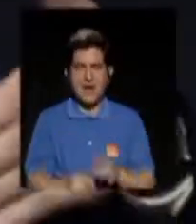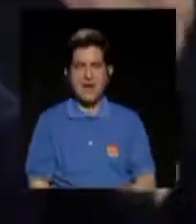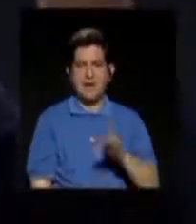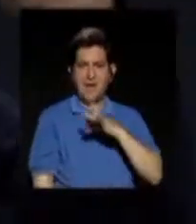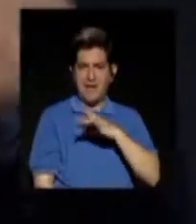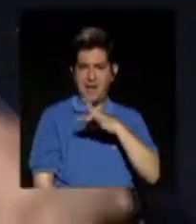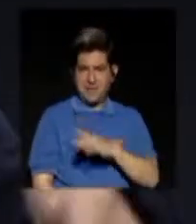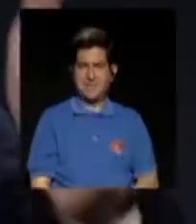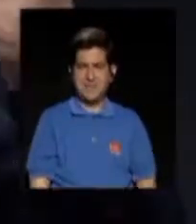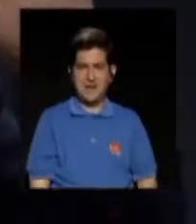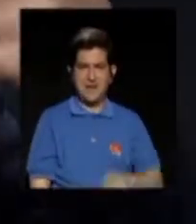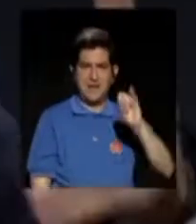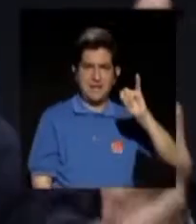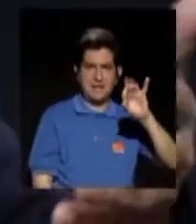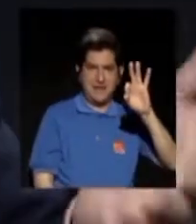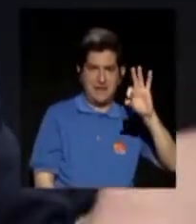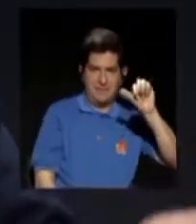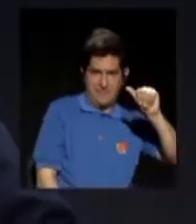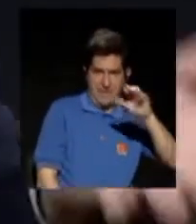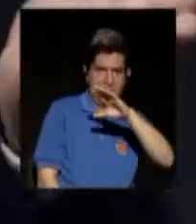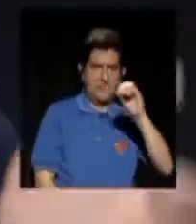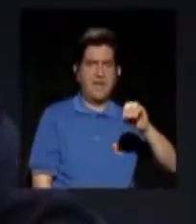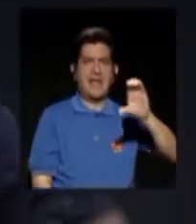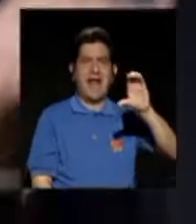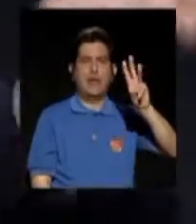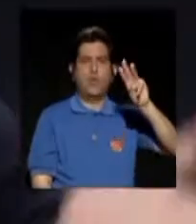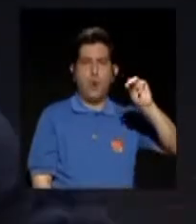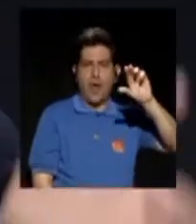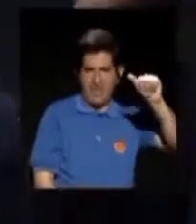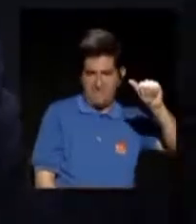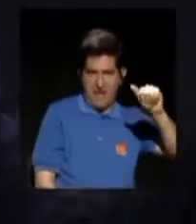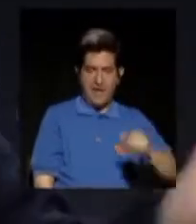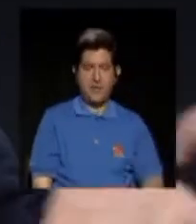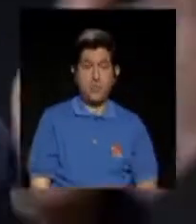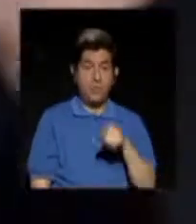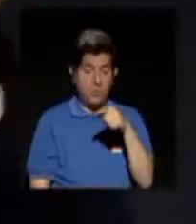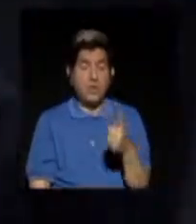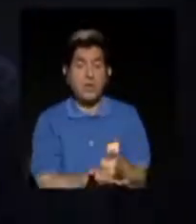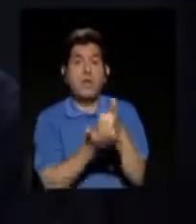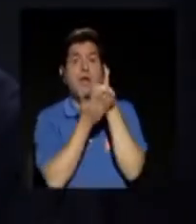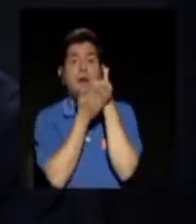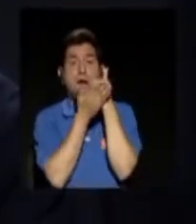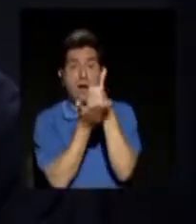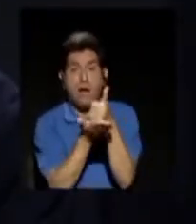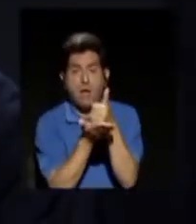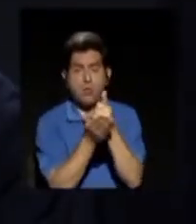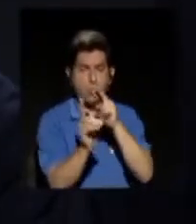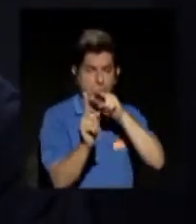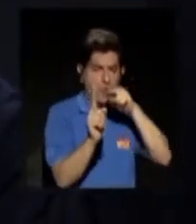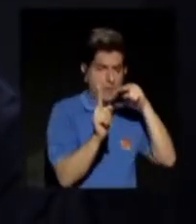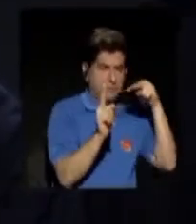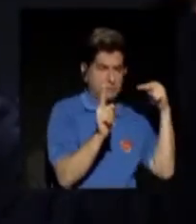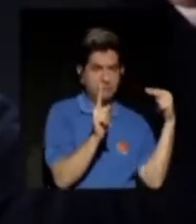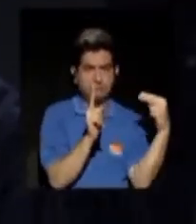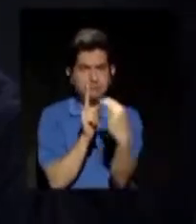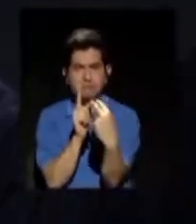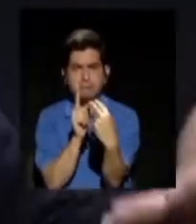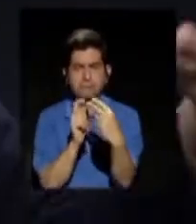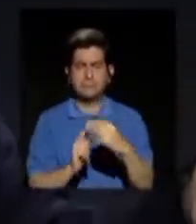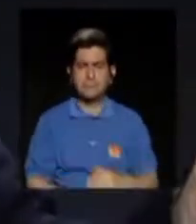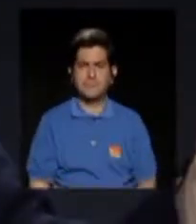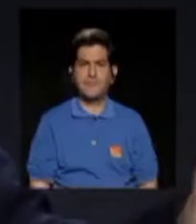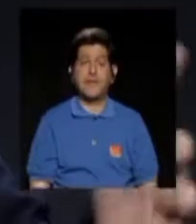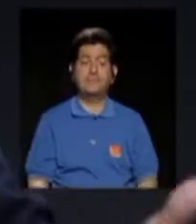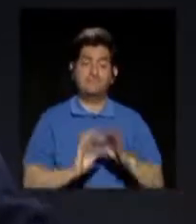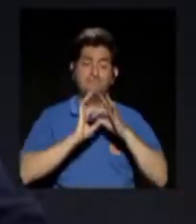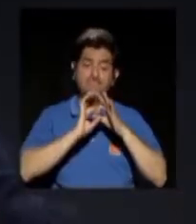buena parte de lo que ellos son y contribuyen y las visiones que tienen